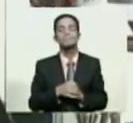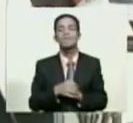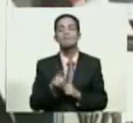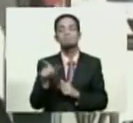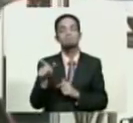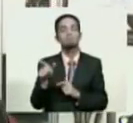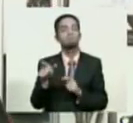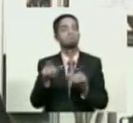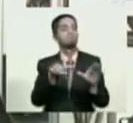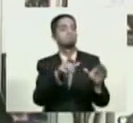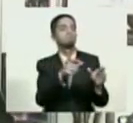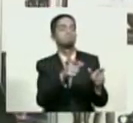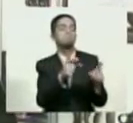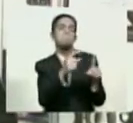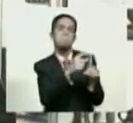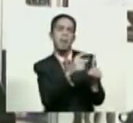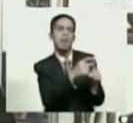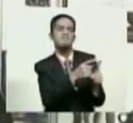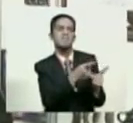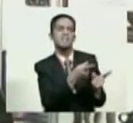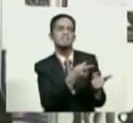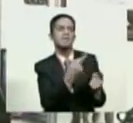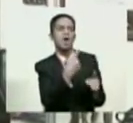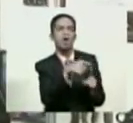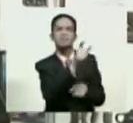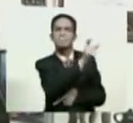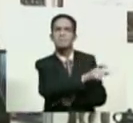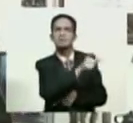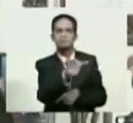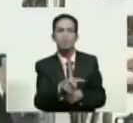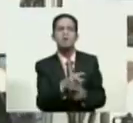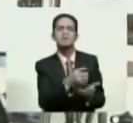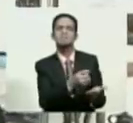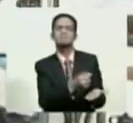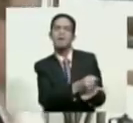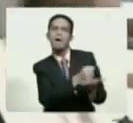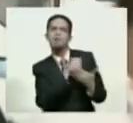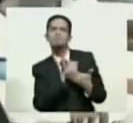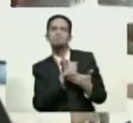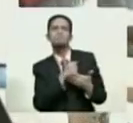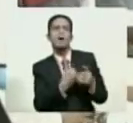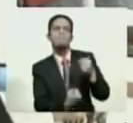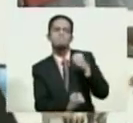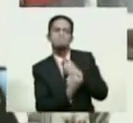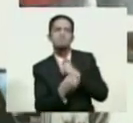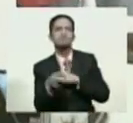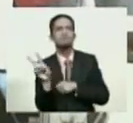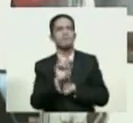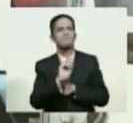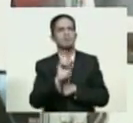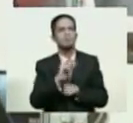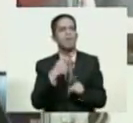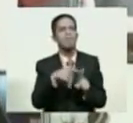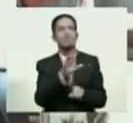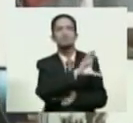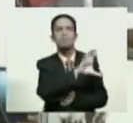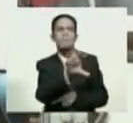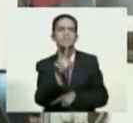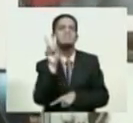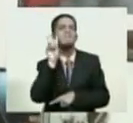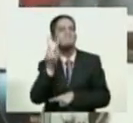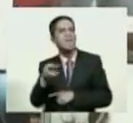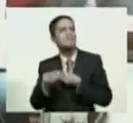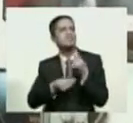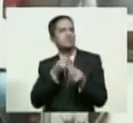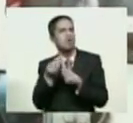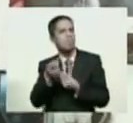de solidaridad de parte de pensadores, de creadores, de artistas, de militantes de todas las nacionalidades que ven con admiración la